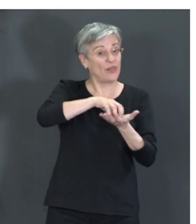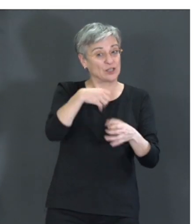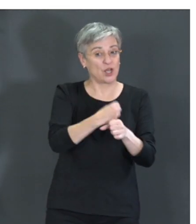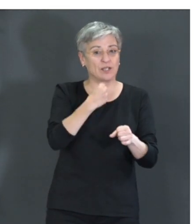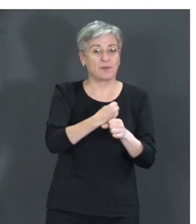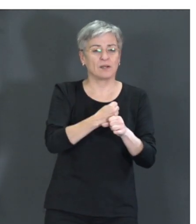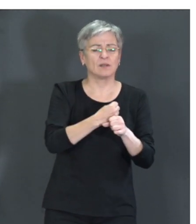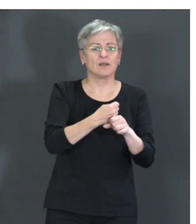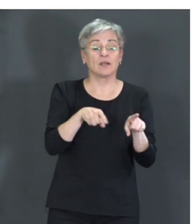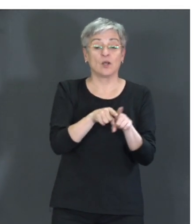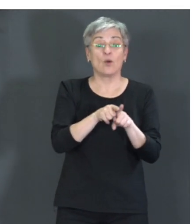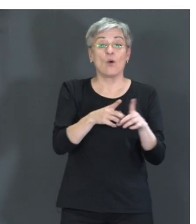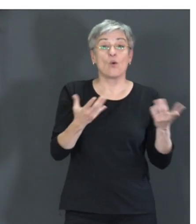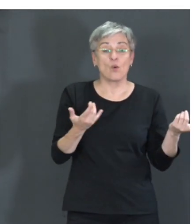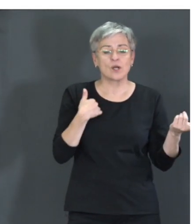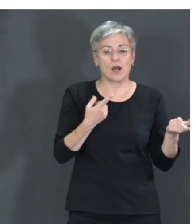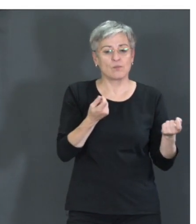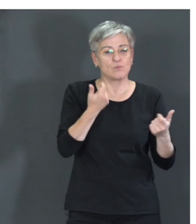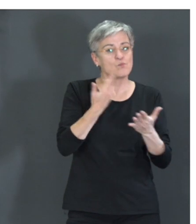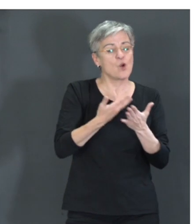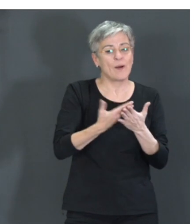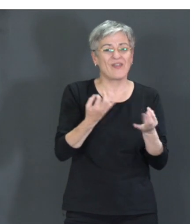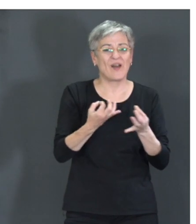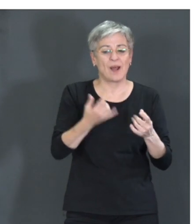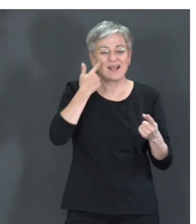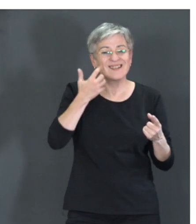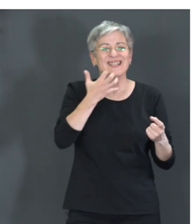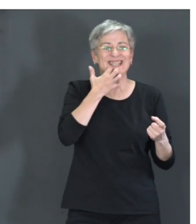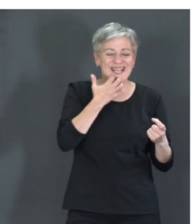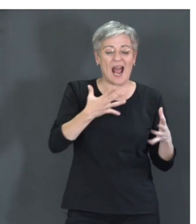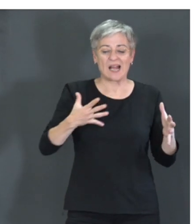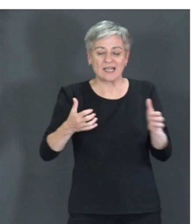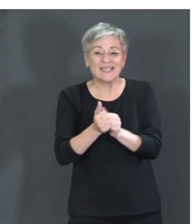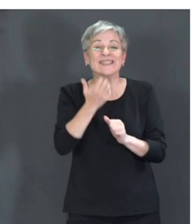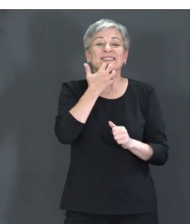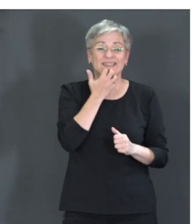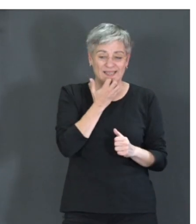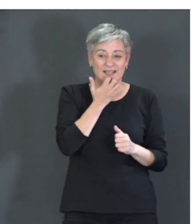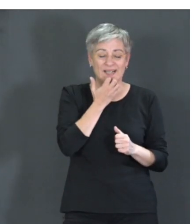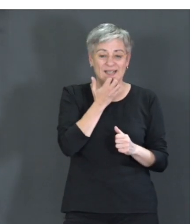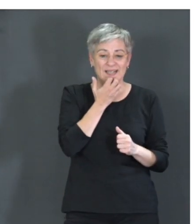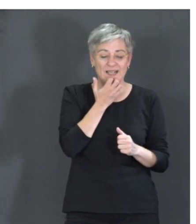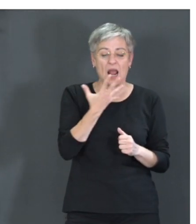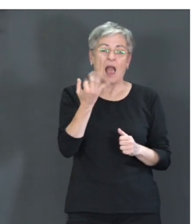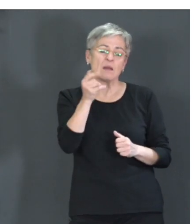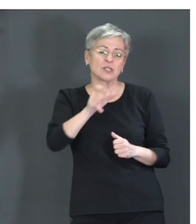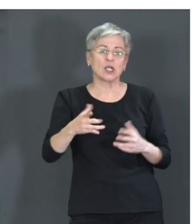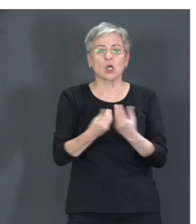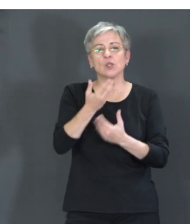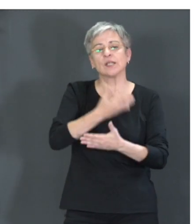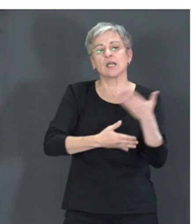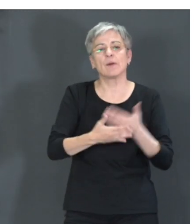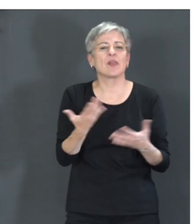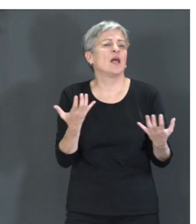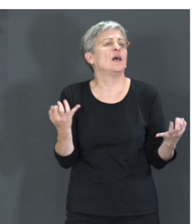olvidemos, una de las variables a testear es esa. Bueno, y si tuviéramos que personas con discapacidad, ¿qué